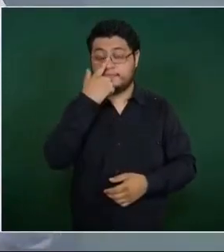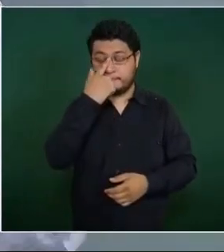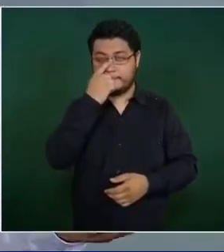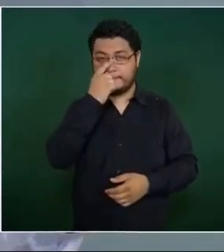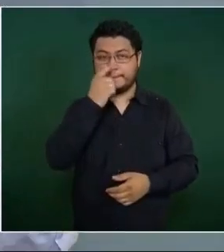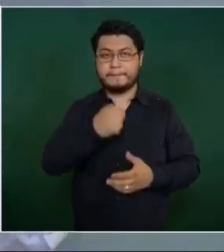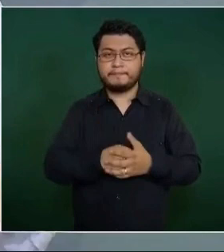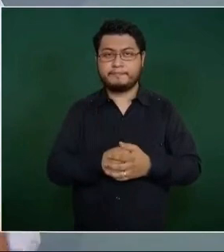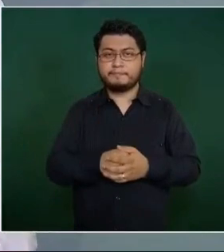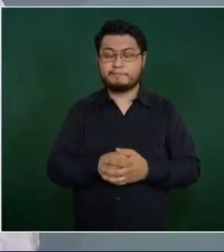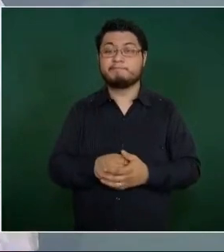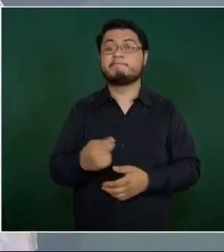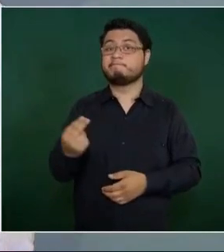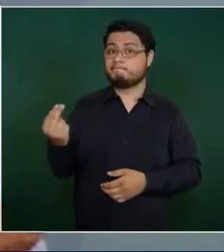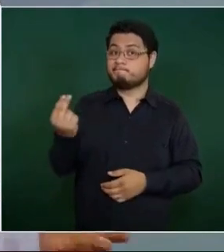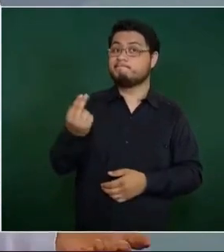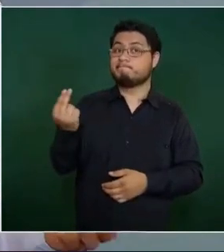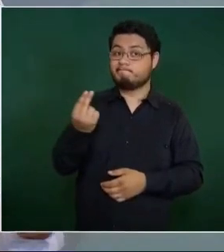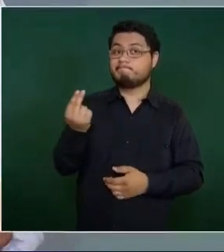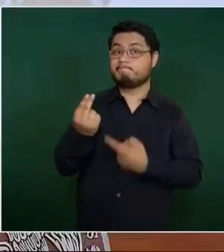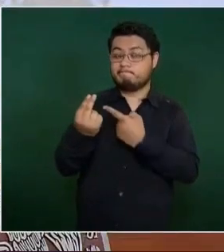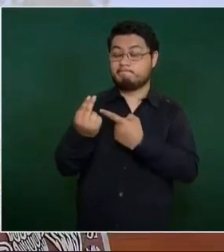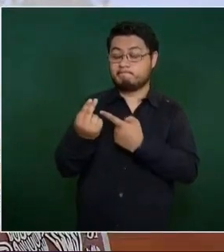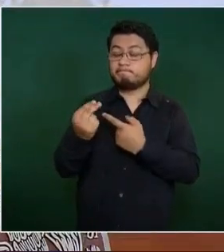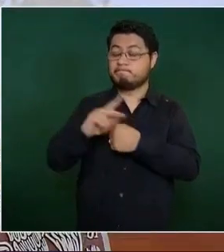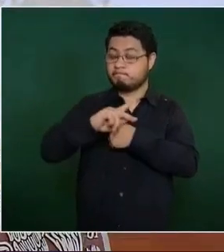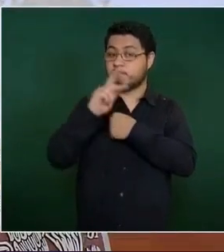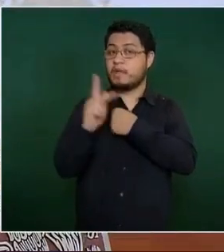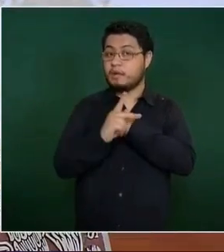es una necesidad para el país,